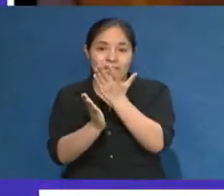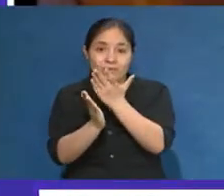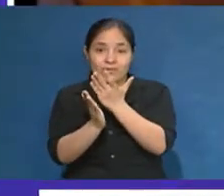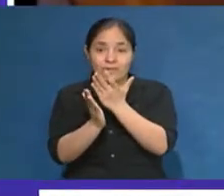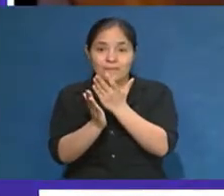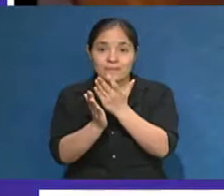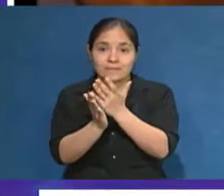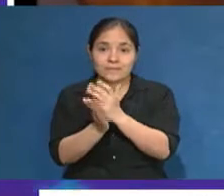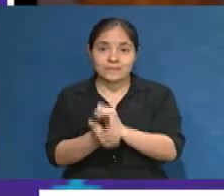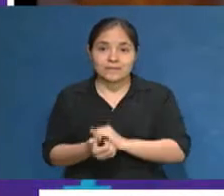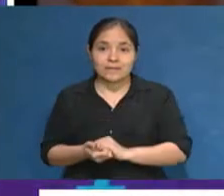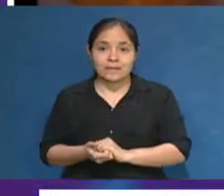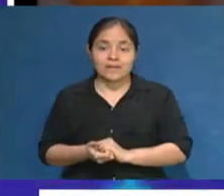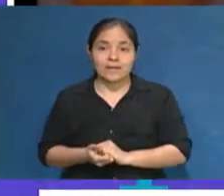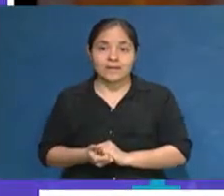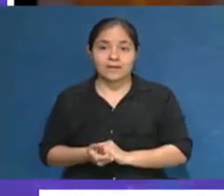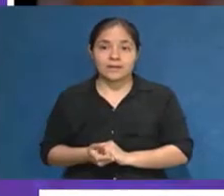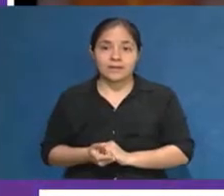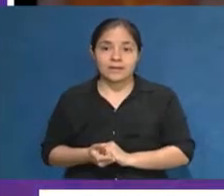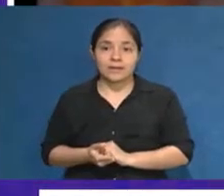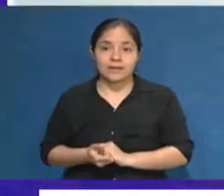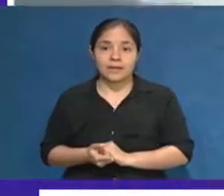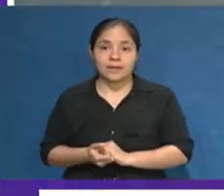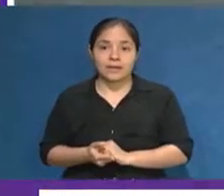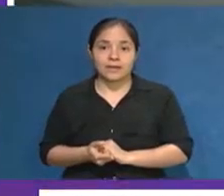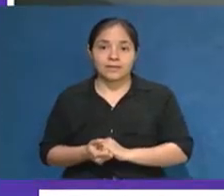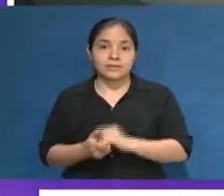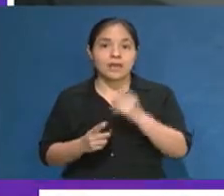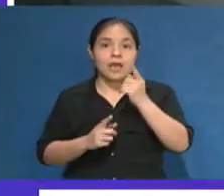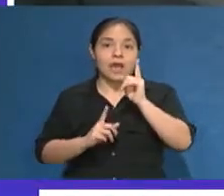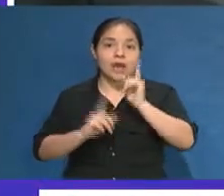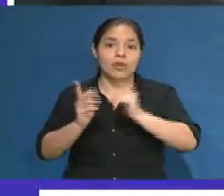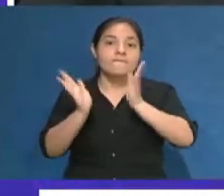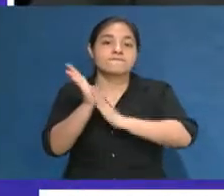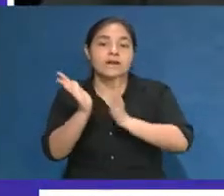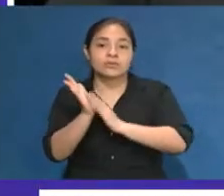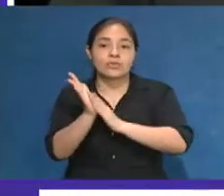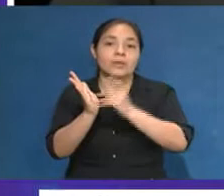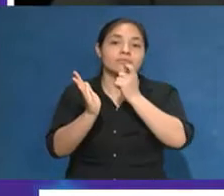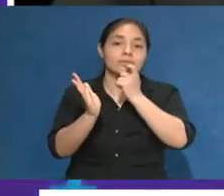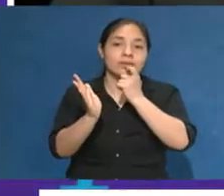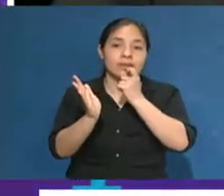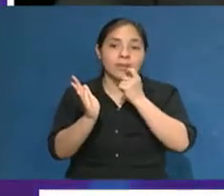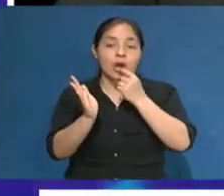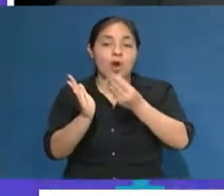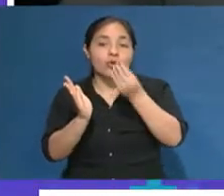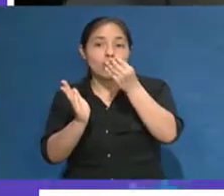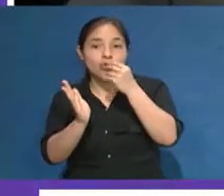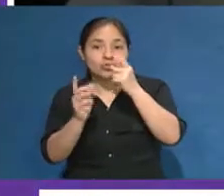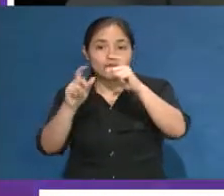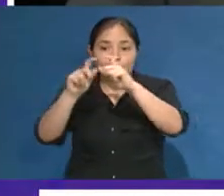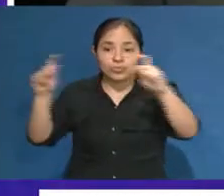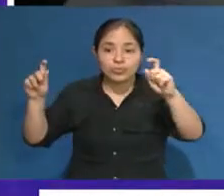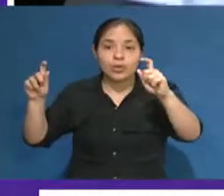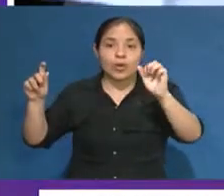a nuestro inicio de reclamos, que empezaron ya a modificar las facturas. Entonces te sacaban la del cuadro de consumo, donde tenés marcado qué periodos